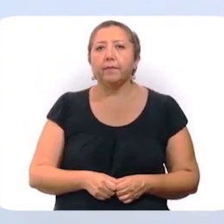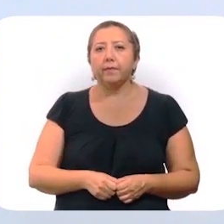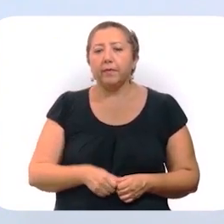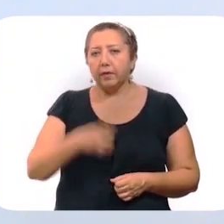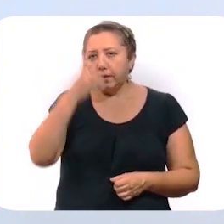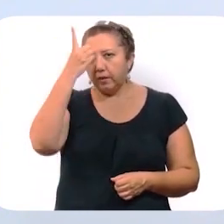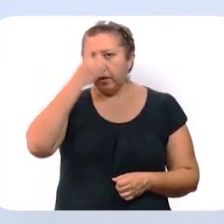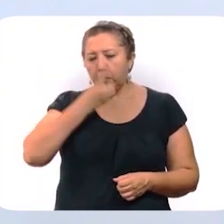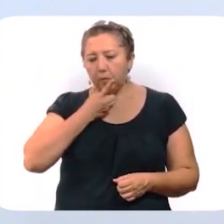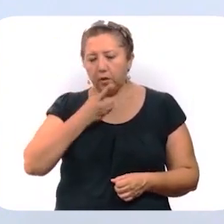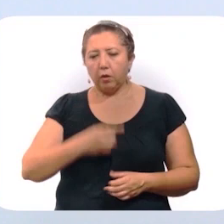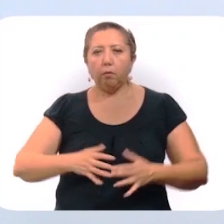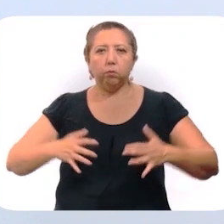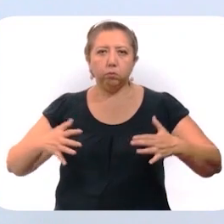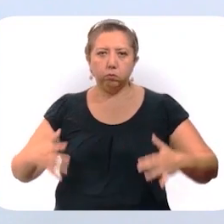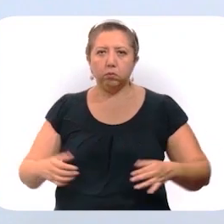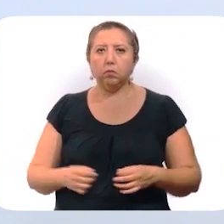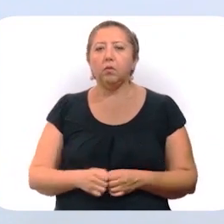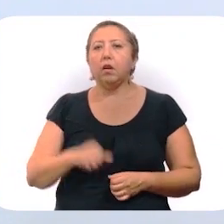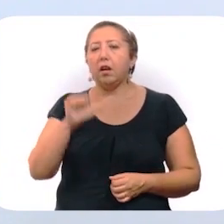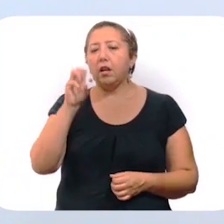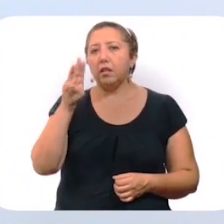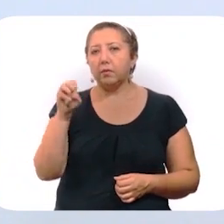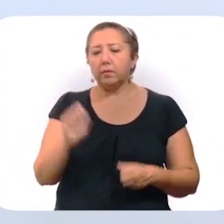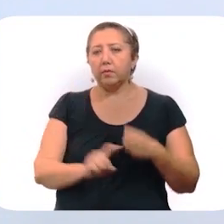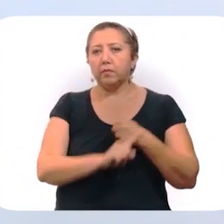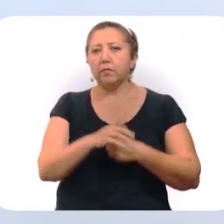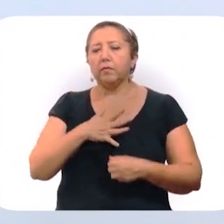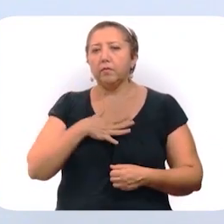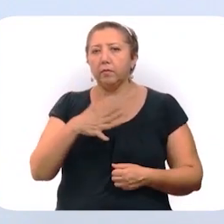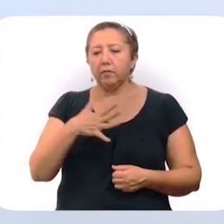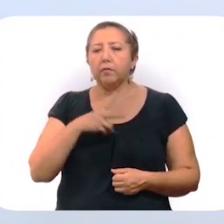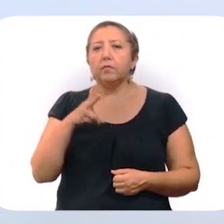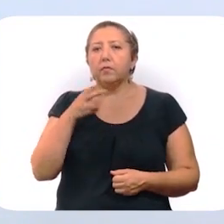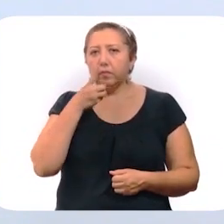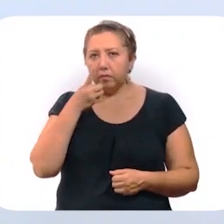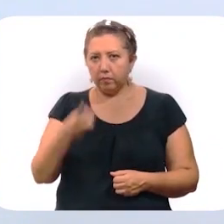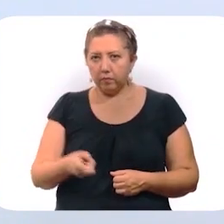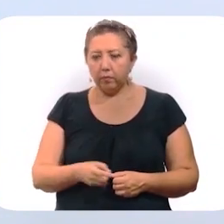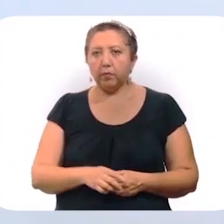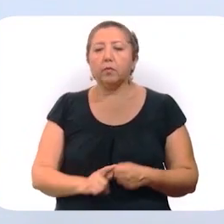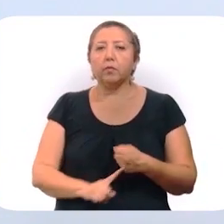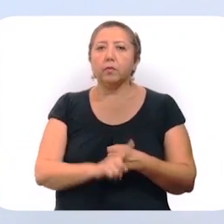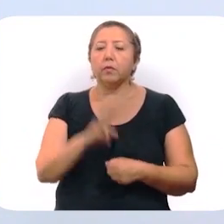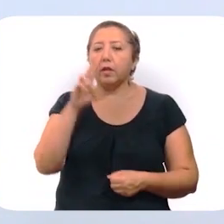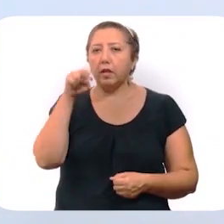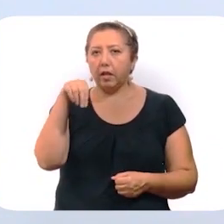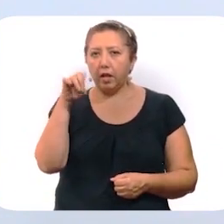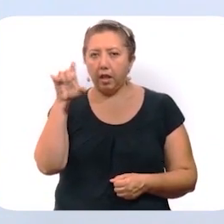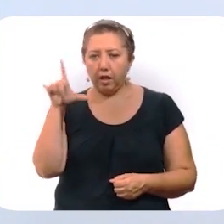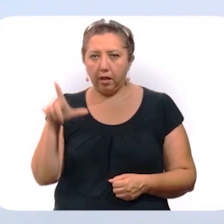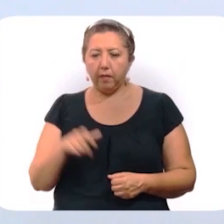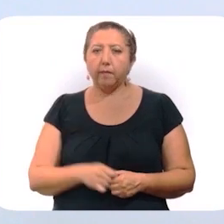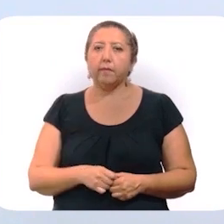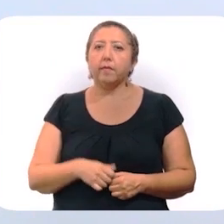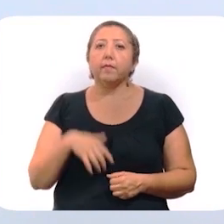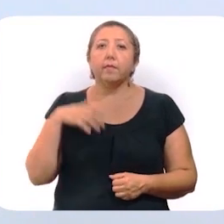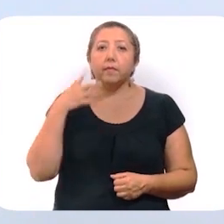diabetes mellitus obesidad asma epoc inmunosupresión e insuficiencia renal crónica